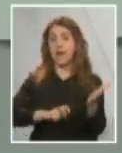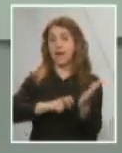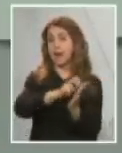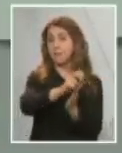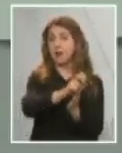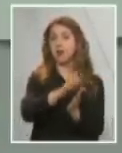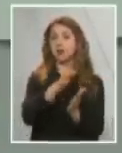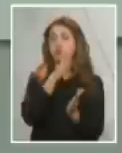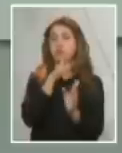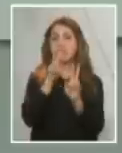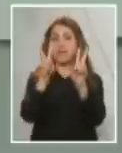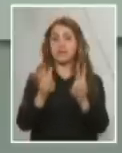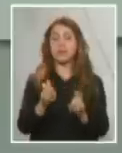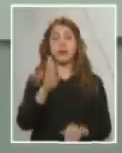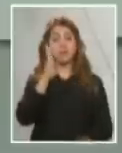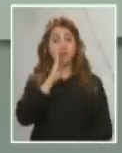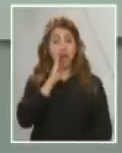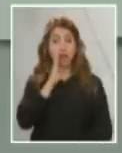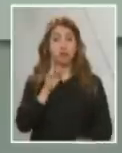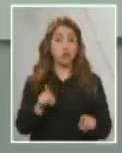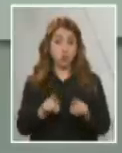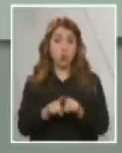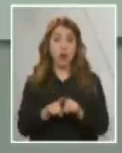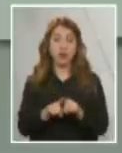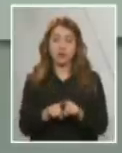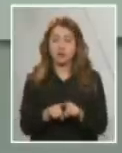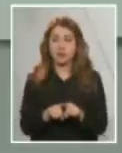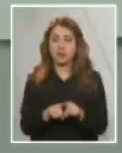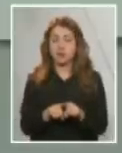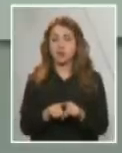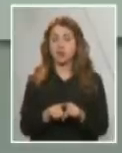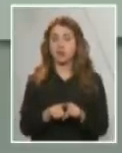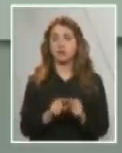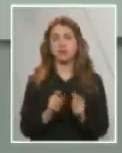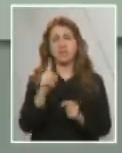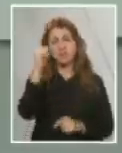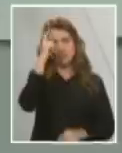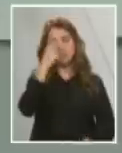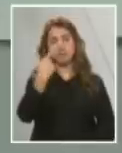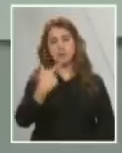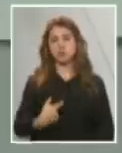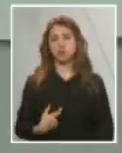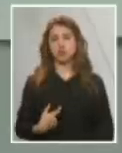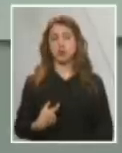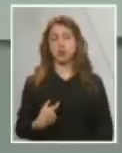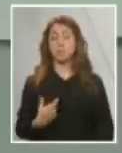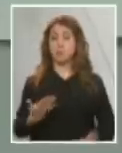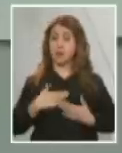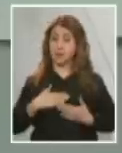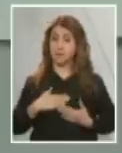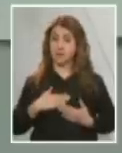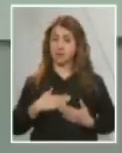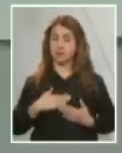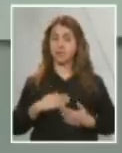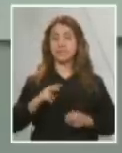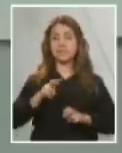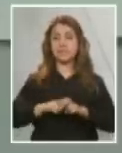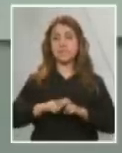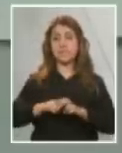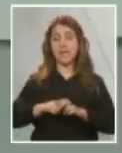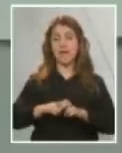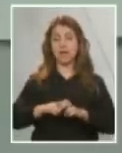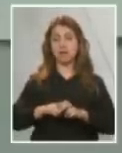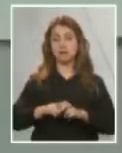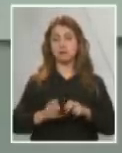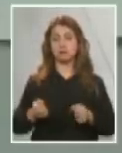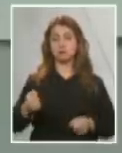No sé, el tema del baño igual es como es complicado una persona en silla, para mí pues en silla de ruedas ir a